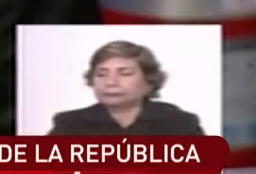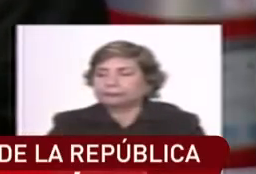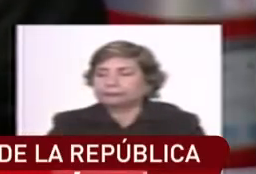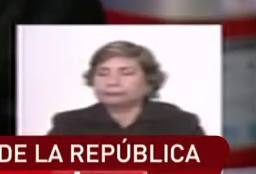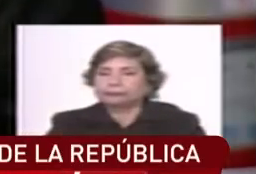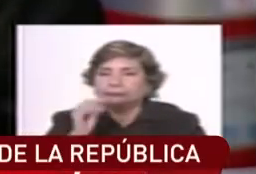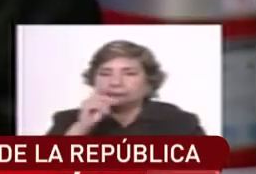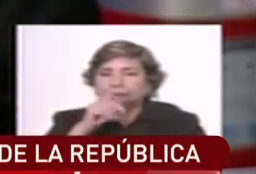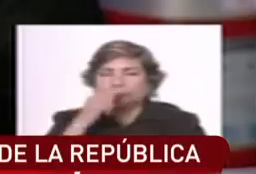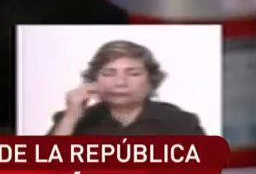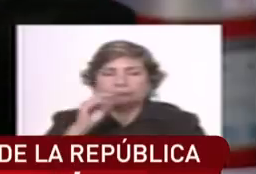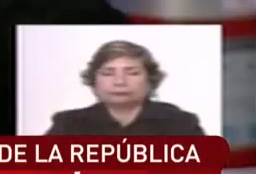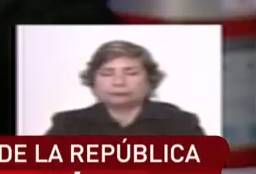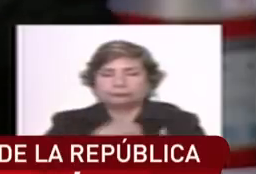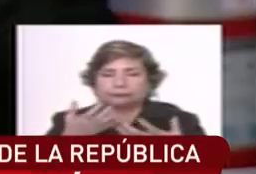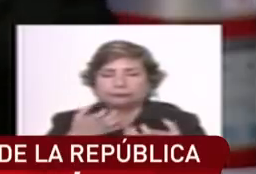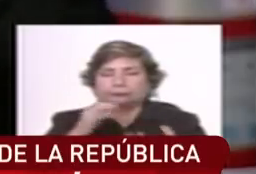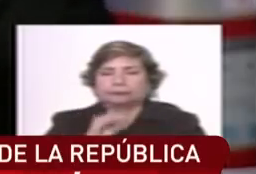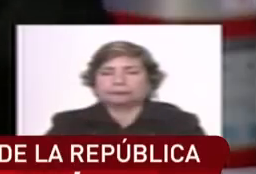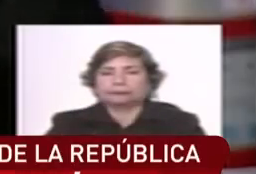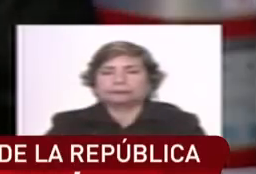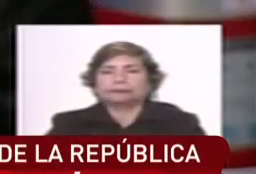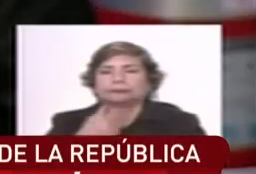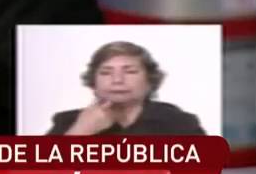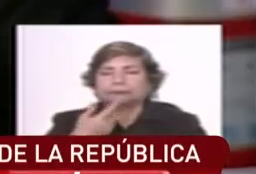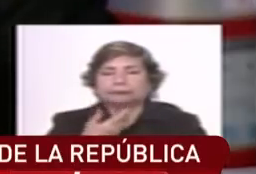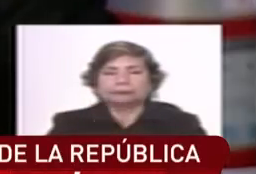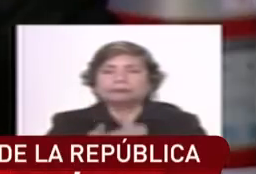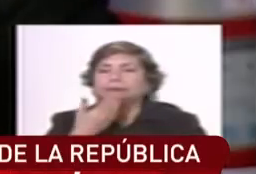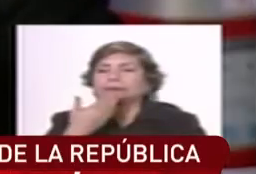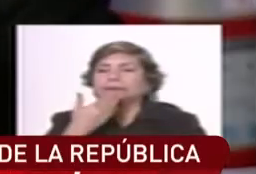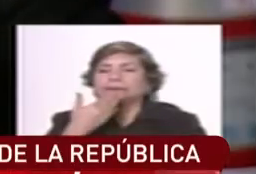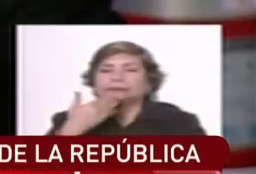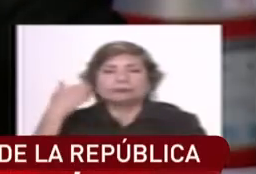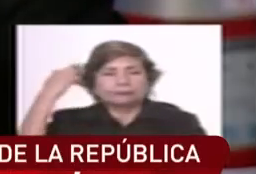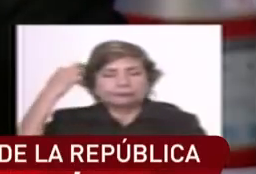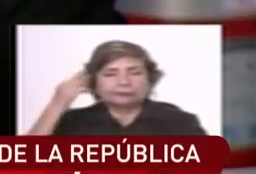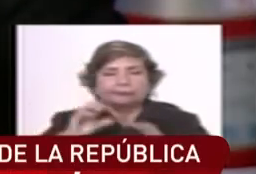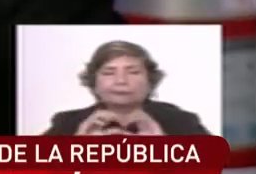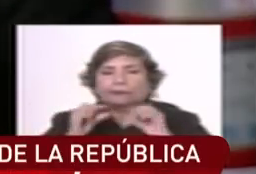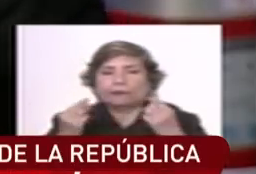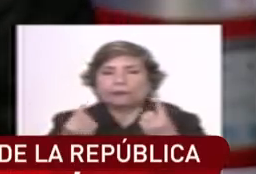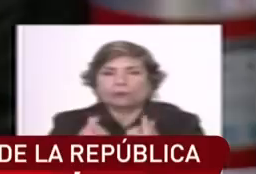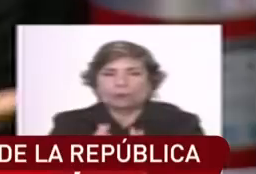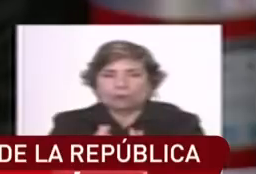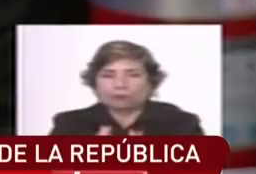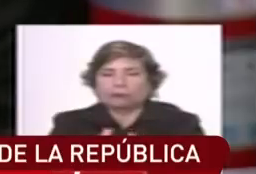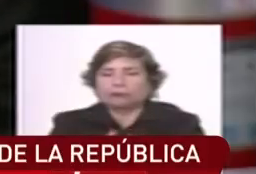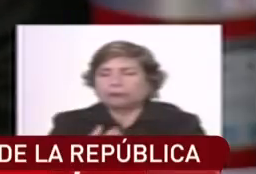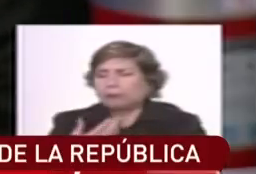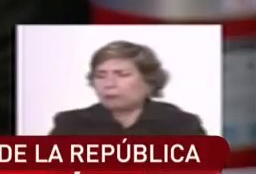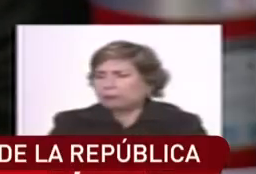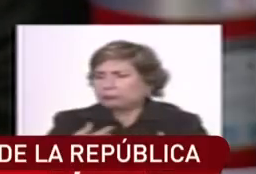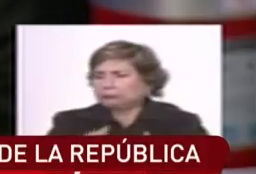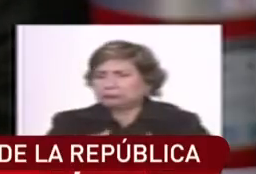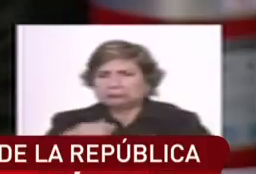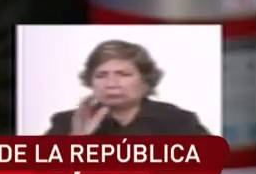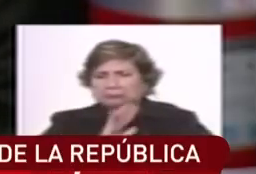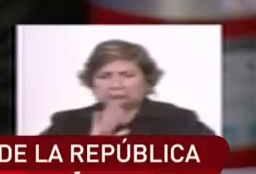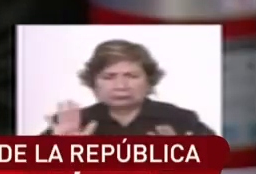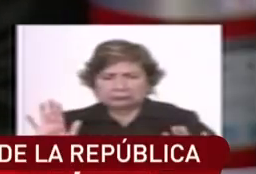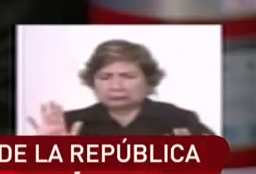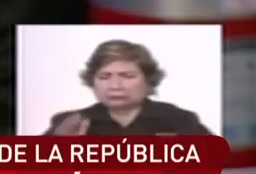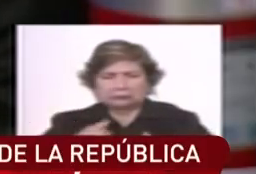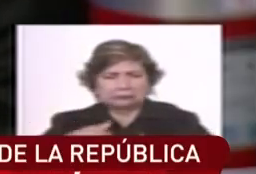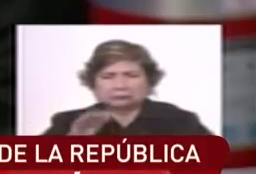una vez más, o querer eliminar una vez más a alguien de un partido político. Yo ya no formo parte de ningún